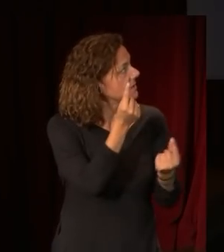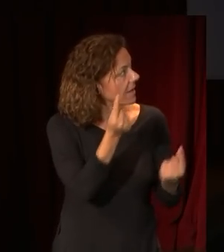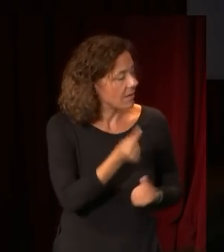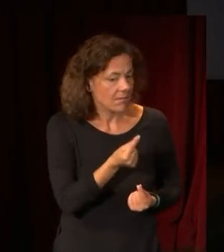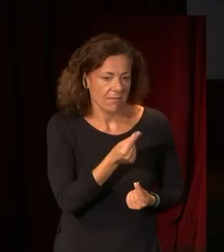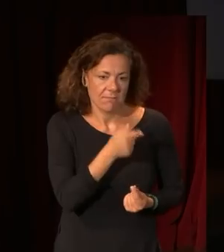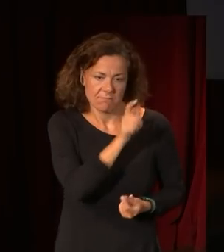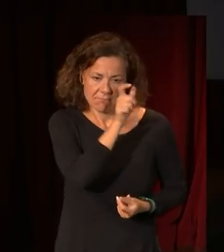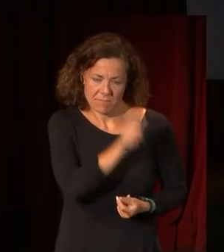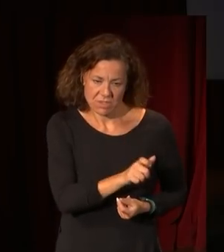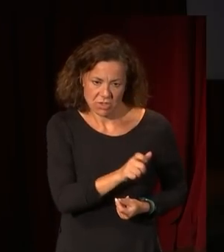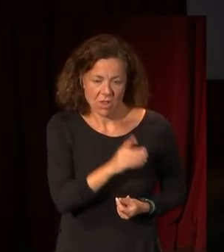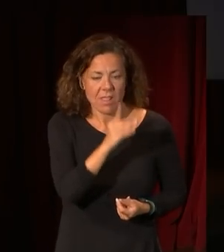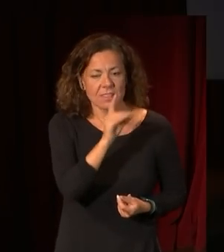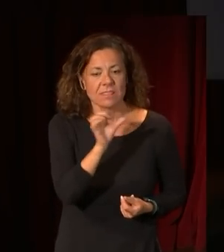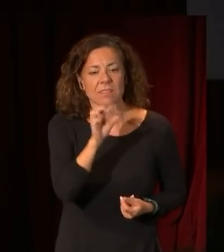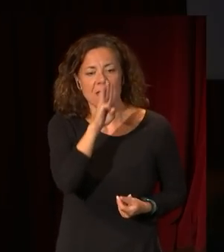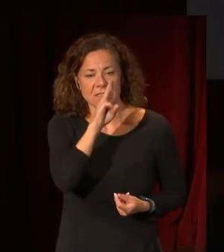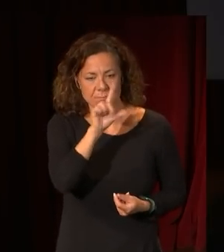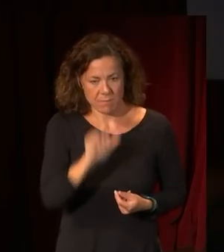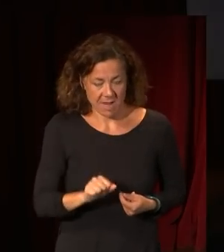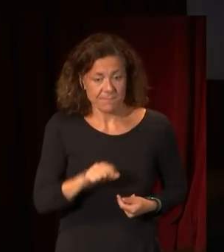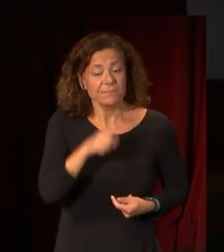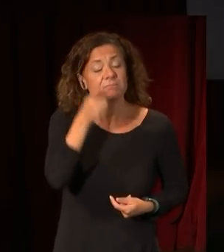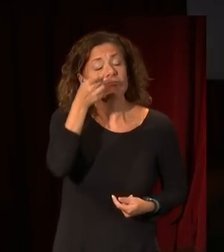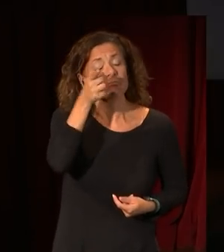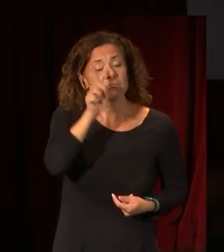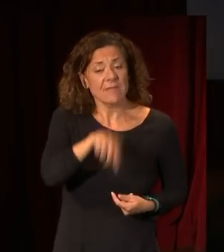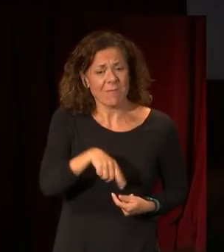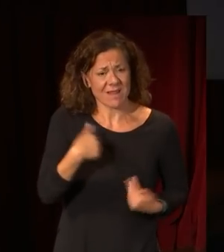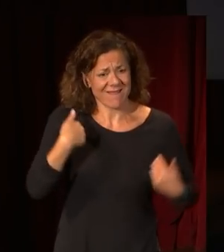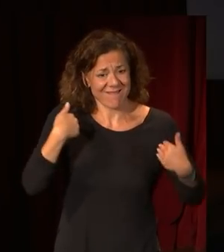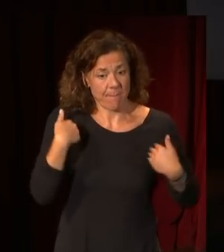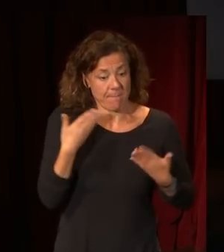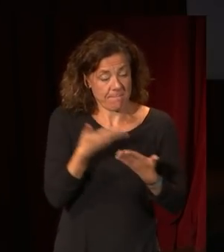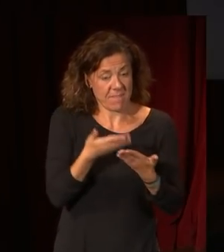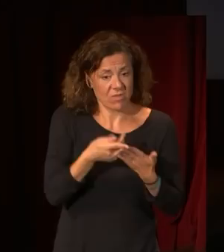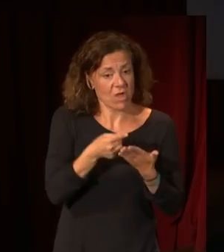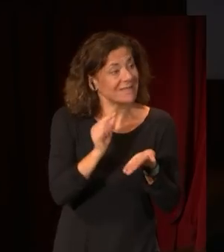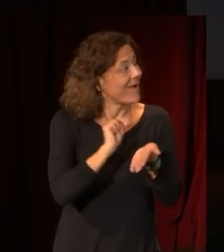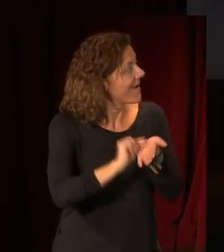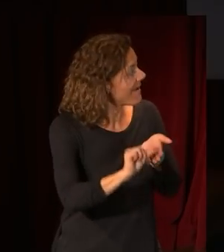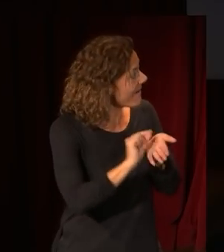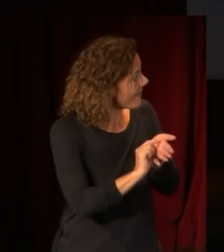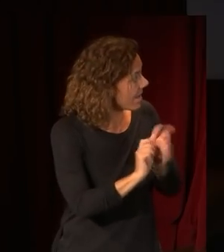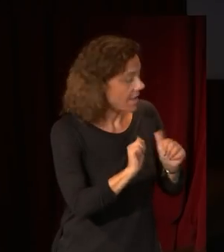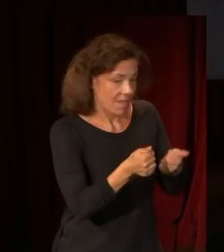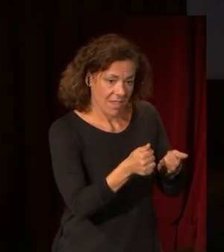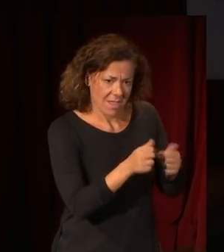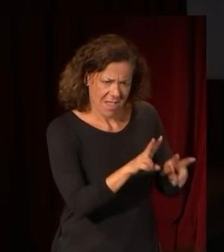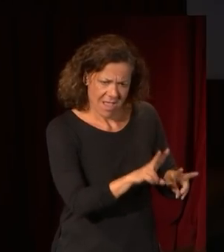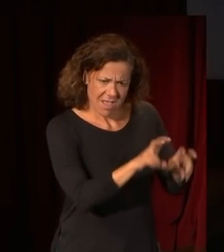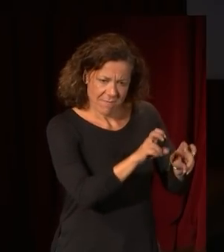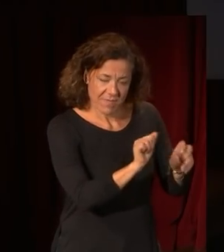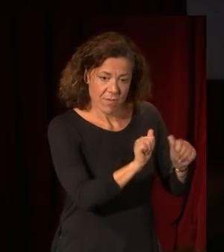refinado personaje que era lluís splash él también fue el que encargó seguramente esta inscripción con la que empezaba nuestra conferencia